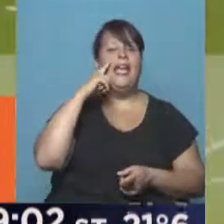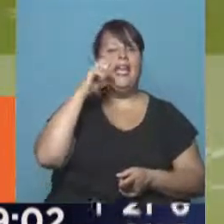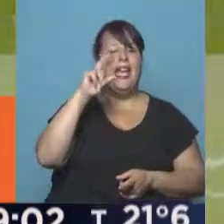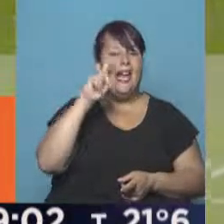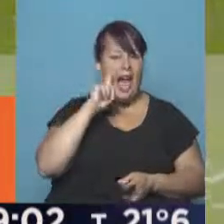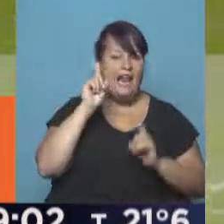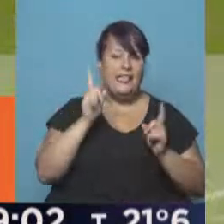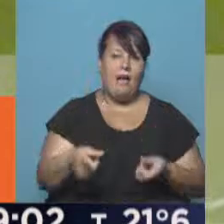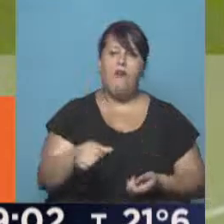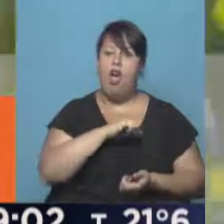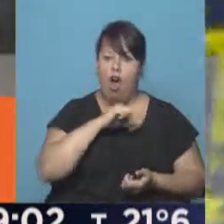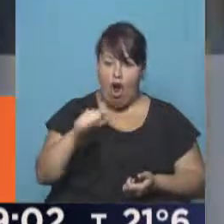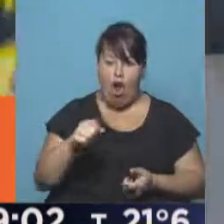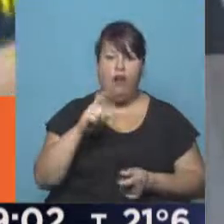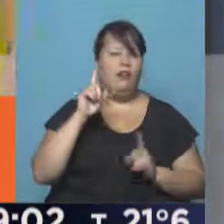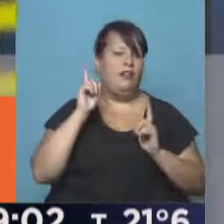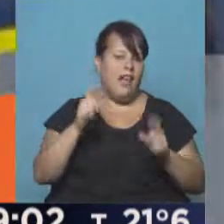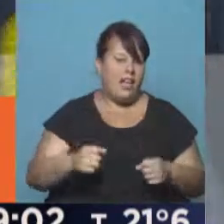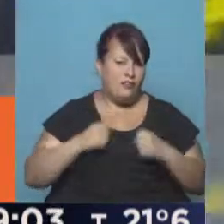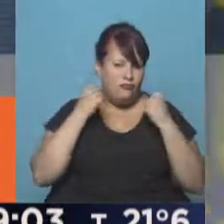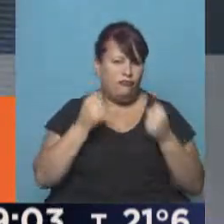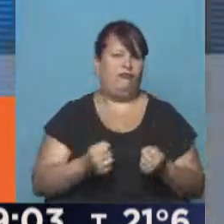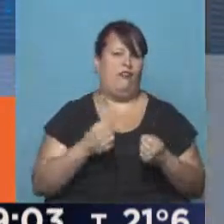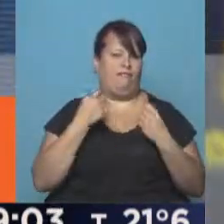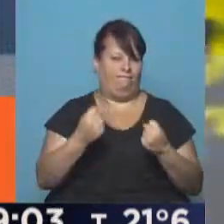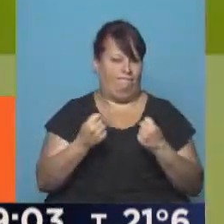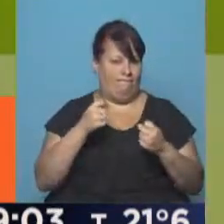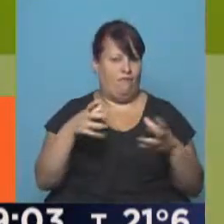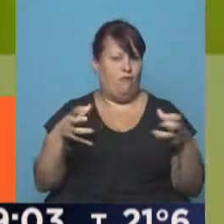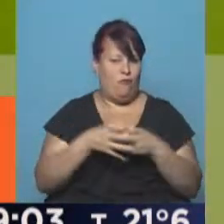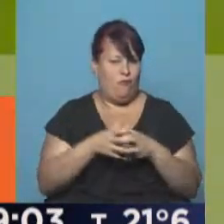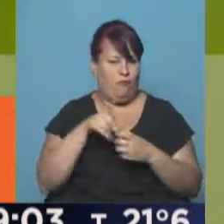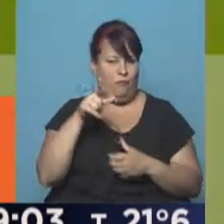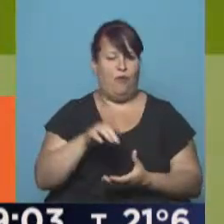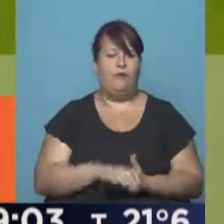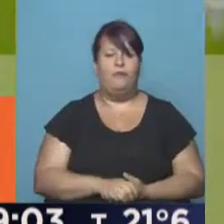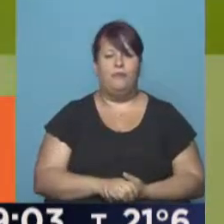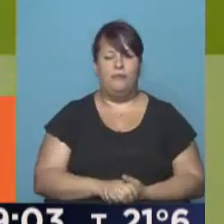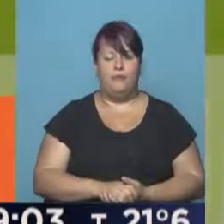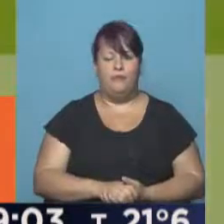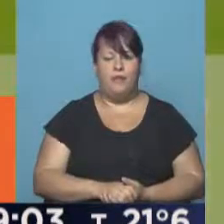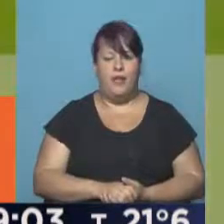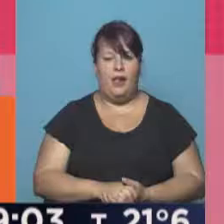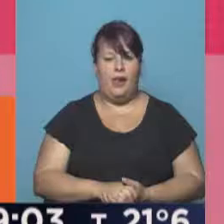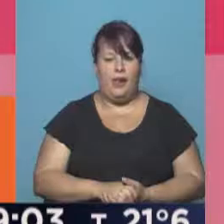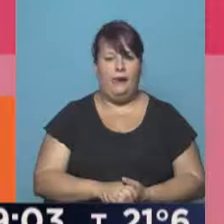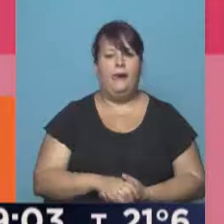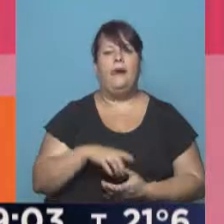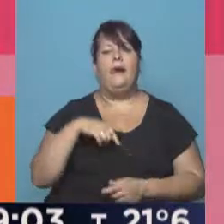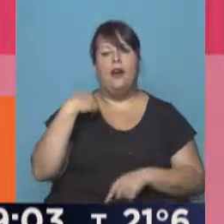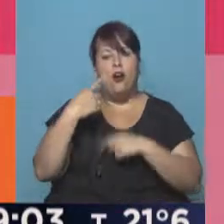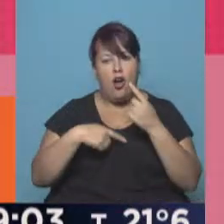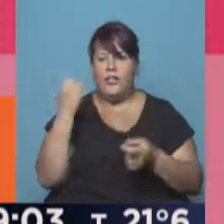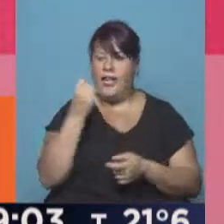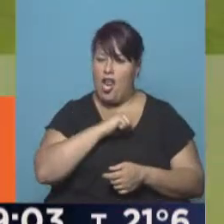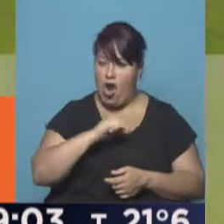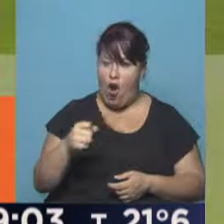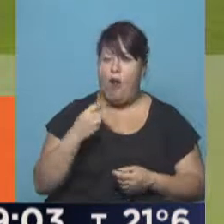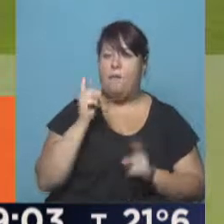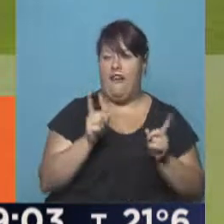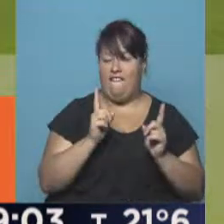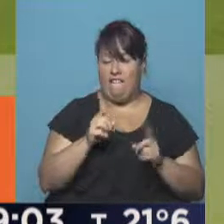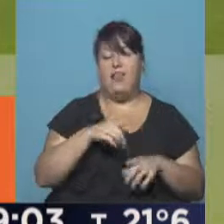que a fuerza de goles sigue haciéndose fuerte con este conjunto nerazzurro. Y sigue tratando de marcar goles para estar